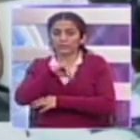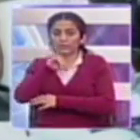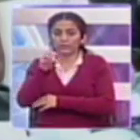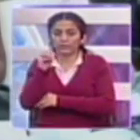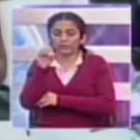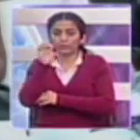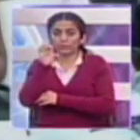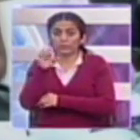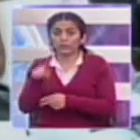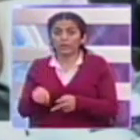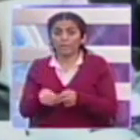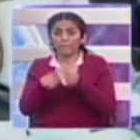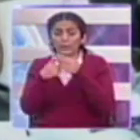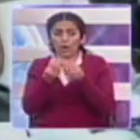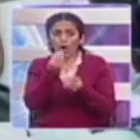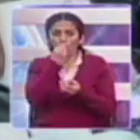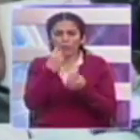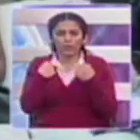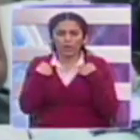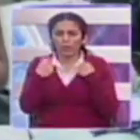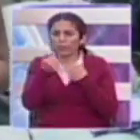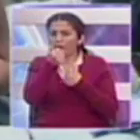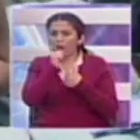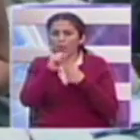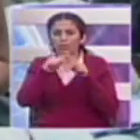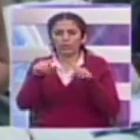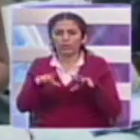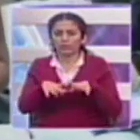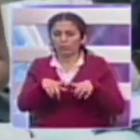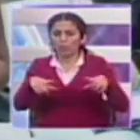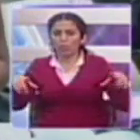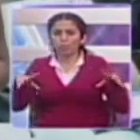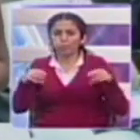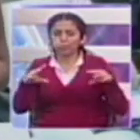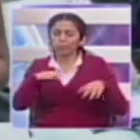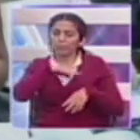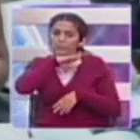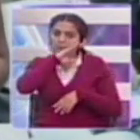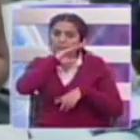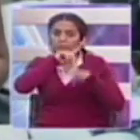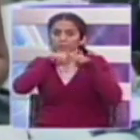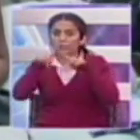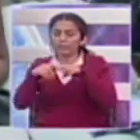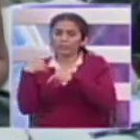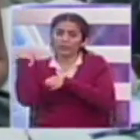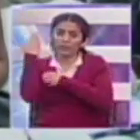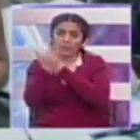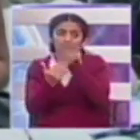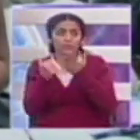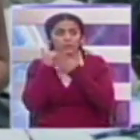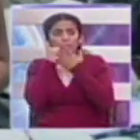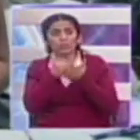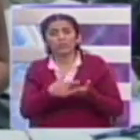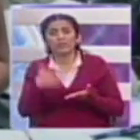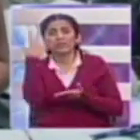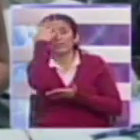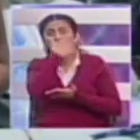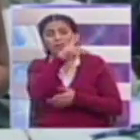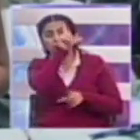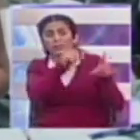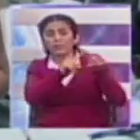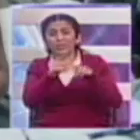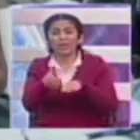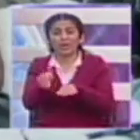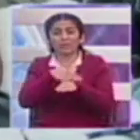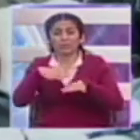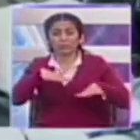víveres, alimentos no perecibles, agua y colchones para los damnificados de la provincia de Esmeraldas tras el sismo de 5,8 grados